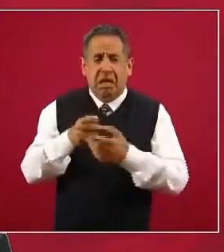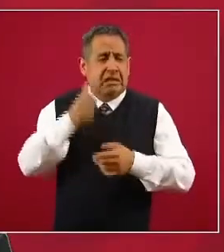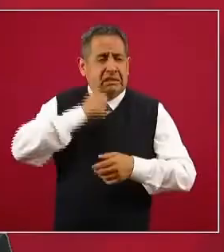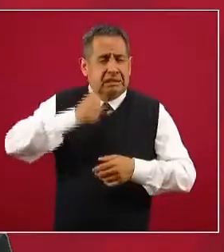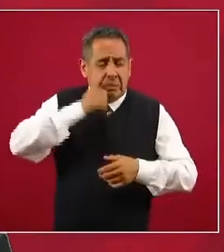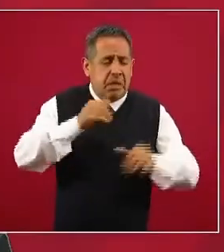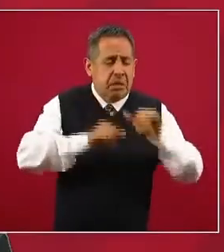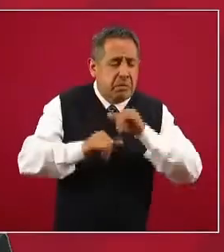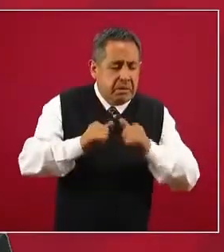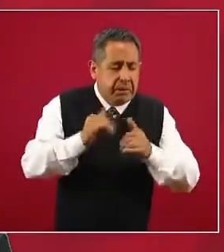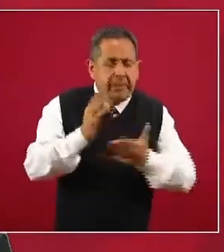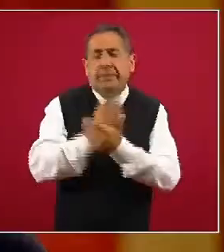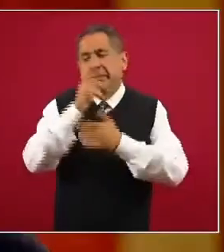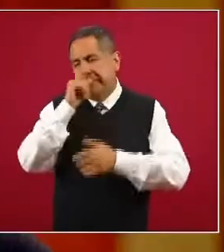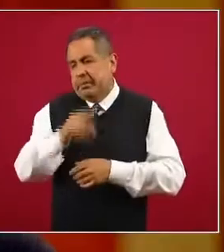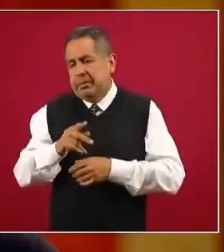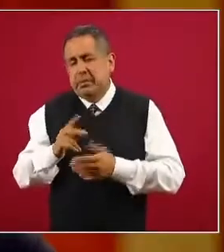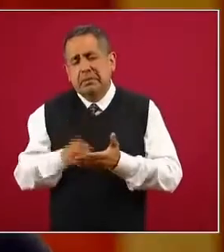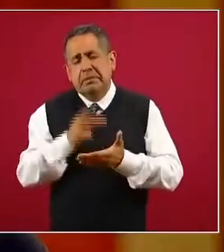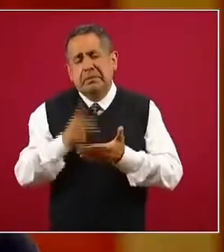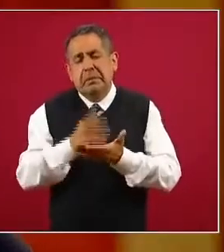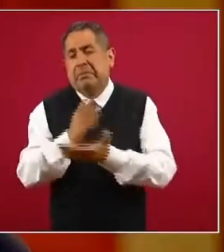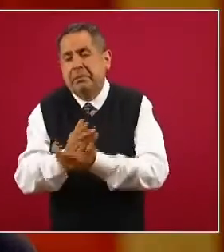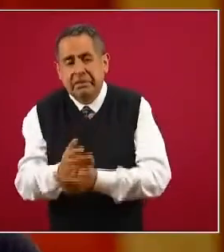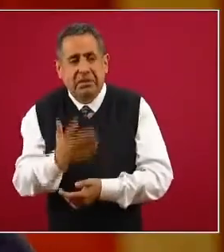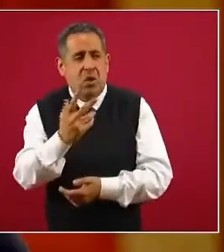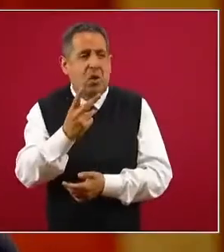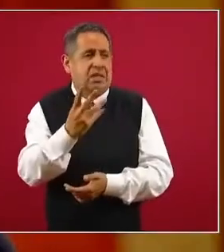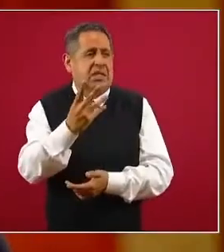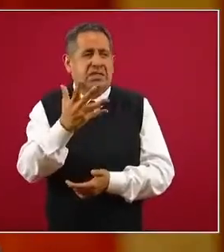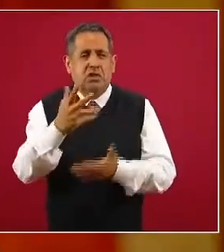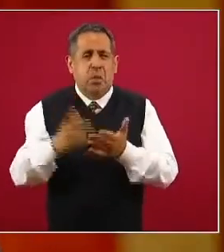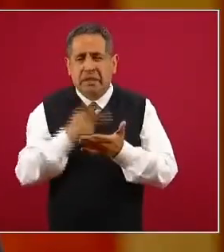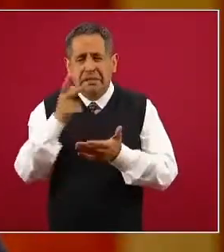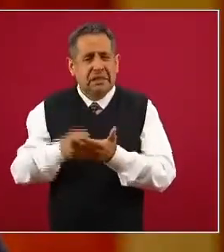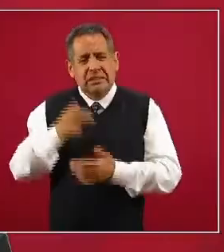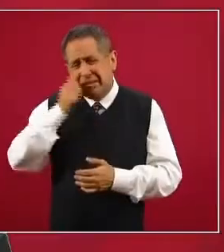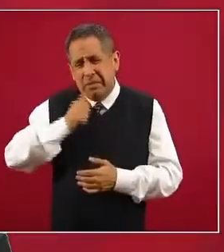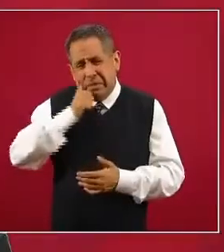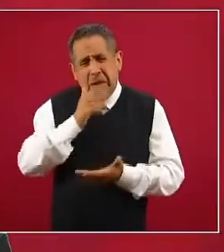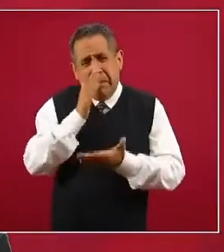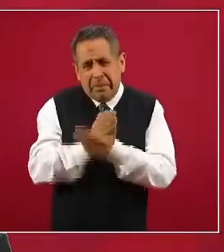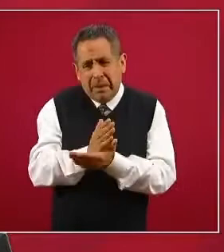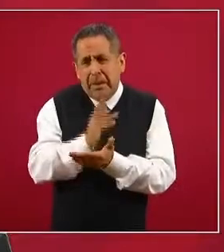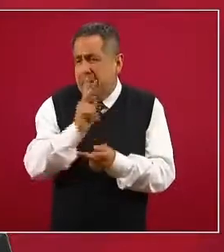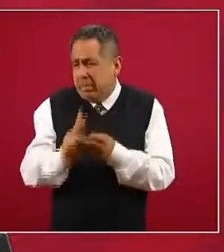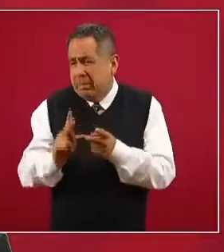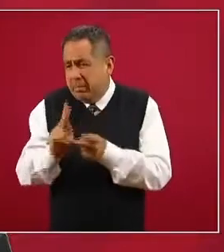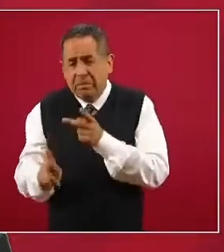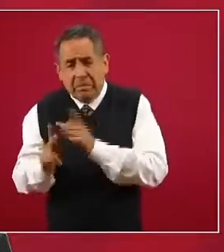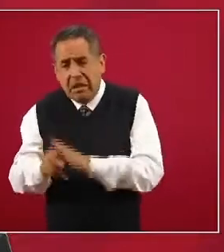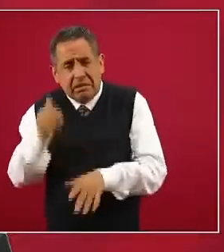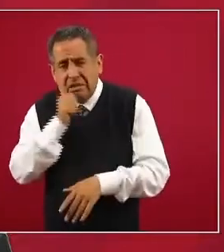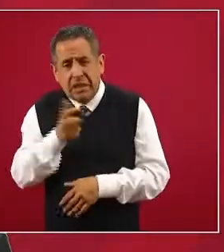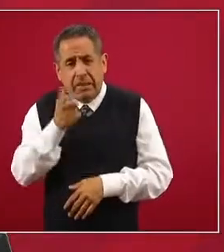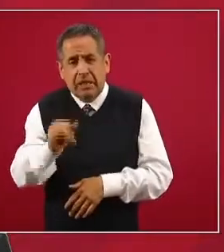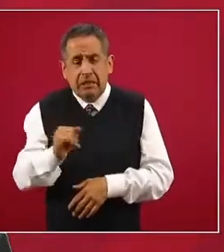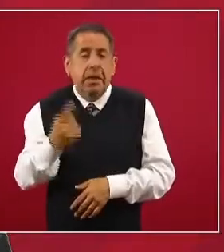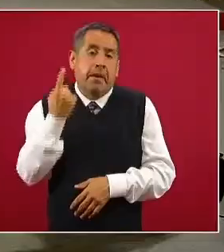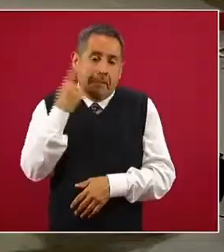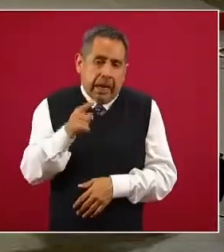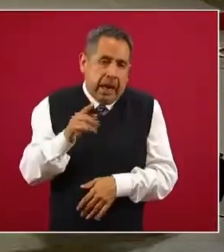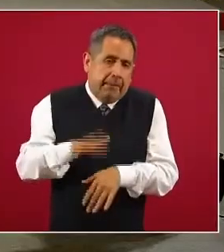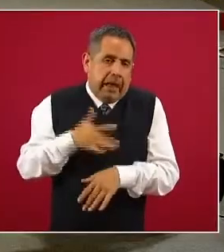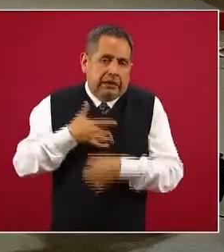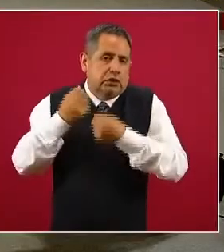menos una vez, a veces 2, 3, 5, 7 veces a lo largo de un estudio se suspenda temporalmente.